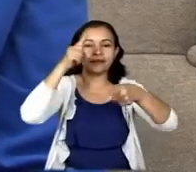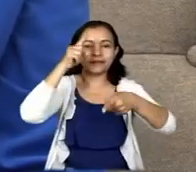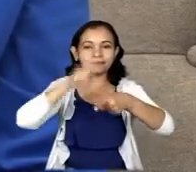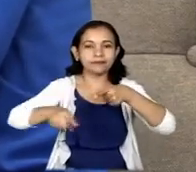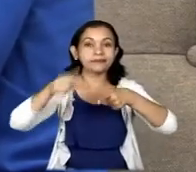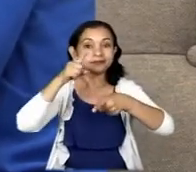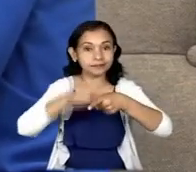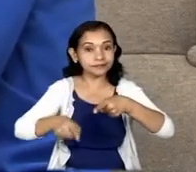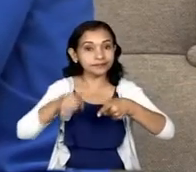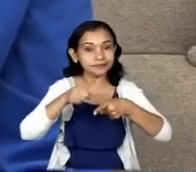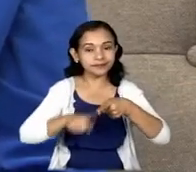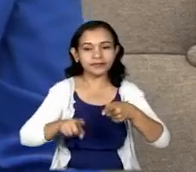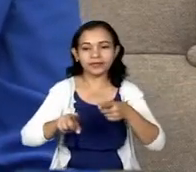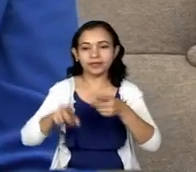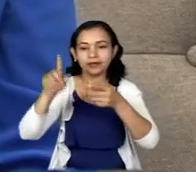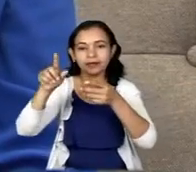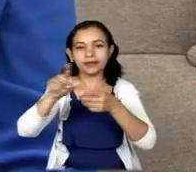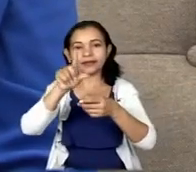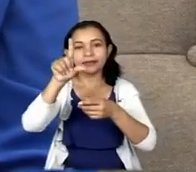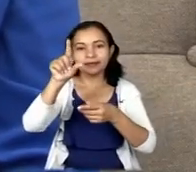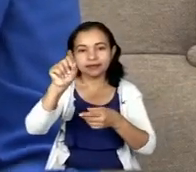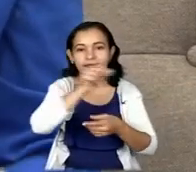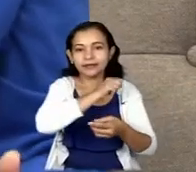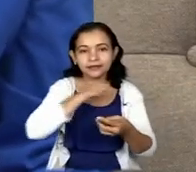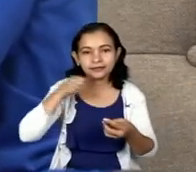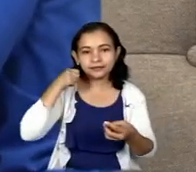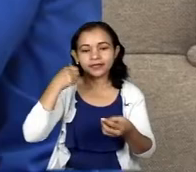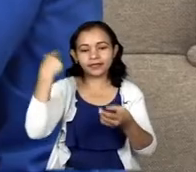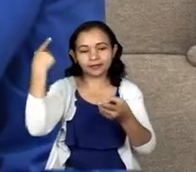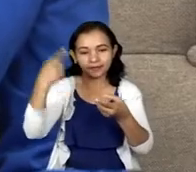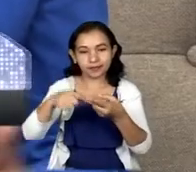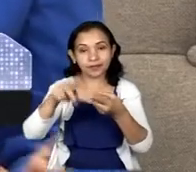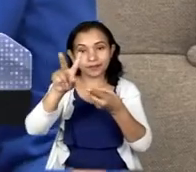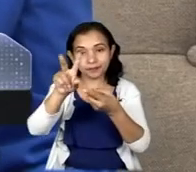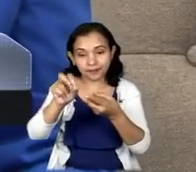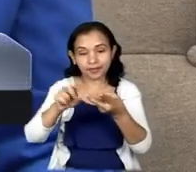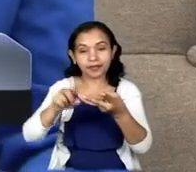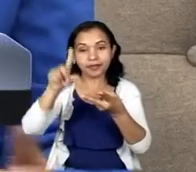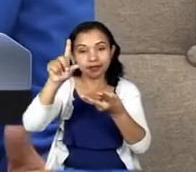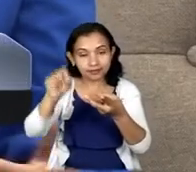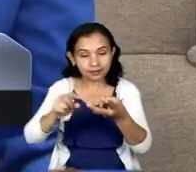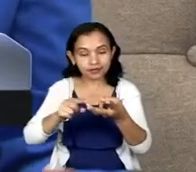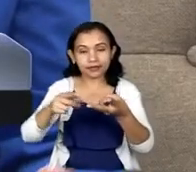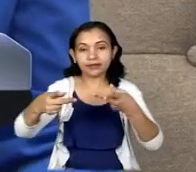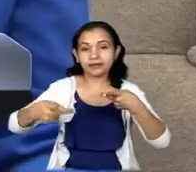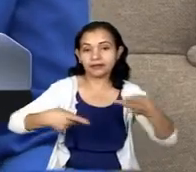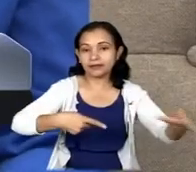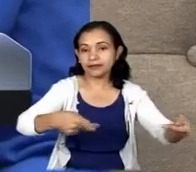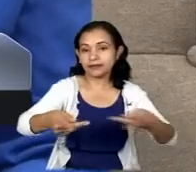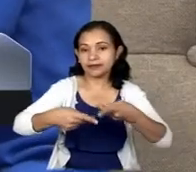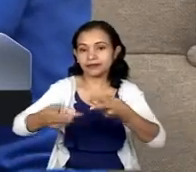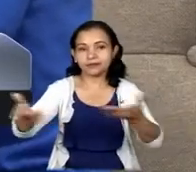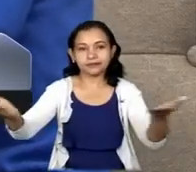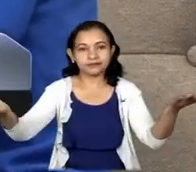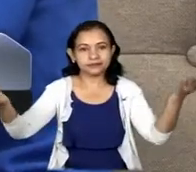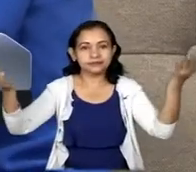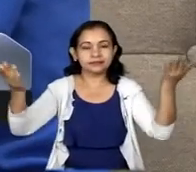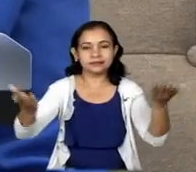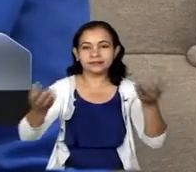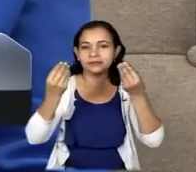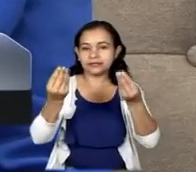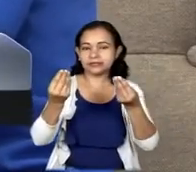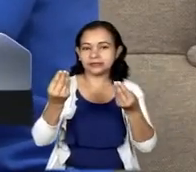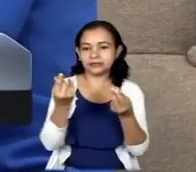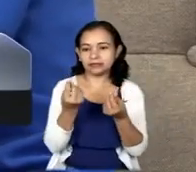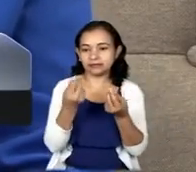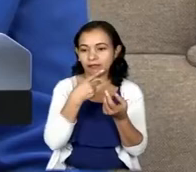comprende. Y después los 10 Córdobas del examen. Y aparte de eso, las kermés y todas las actividades que se hacían, todo eso significaba dinero para el